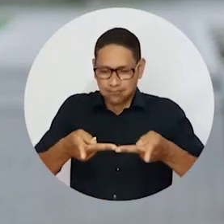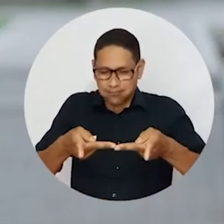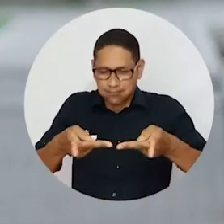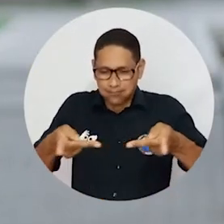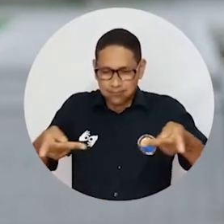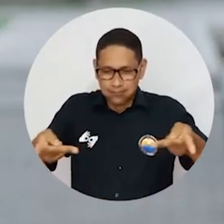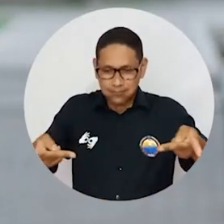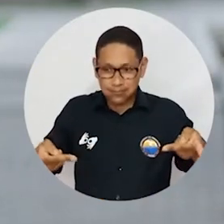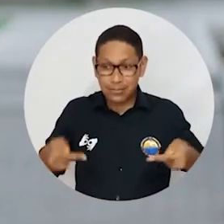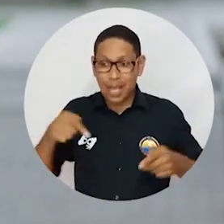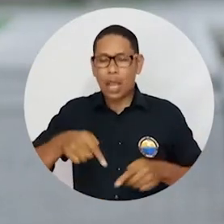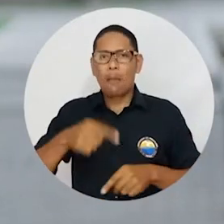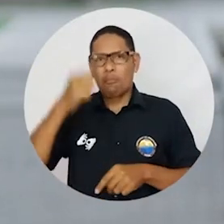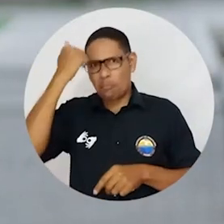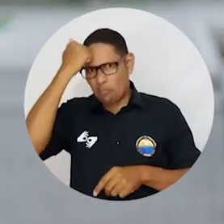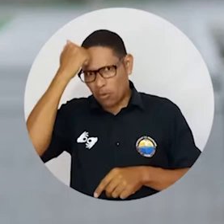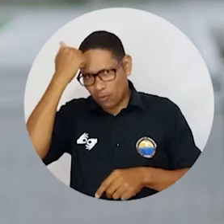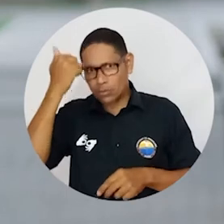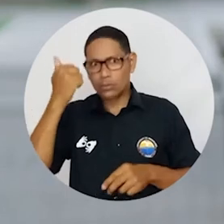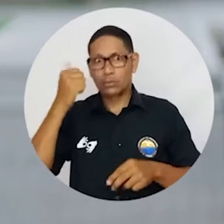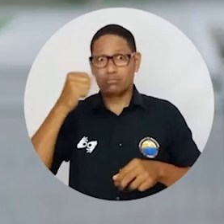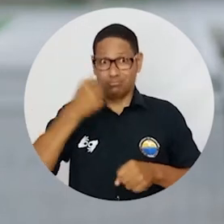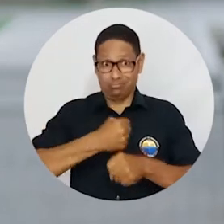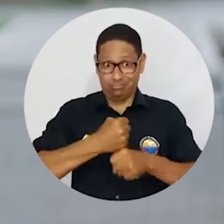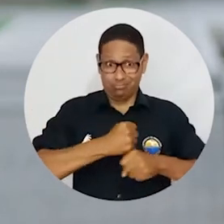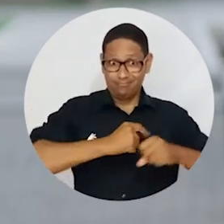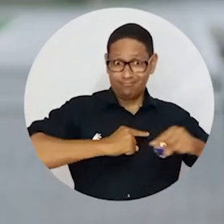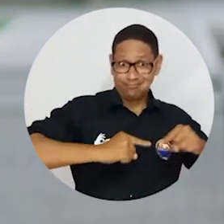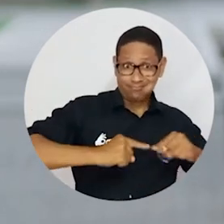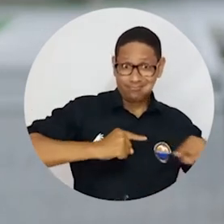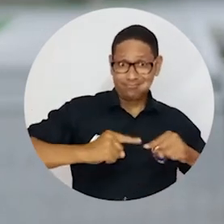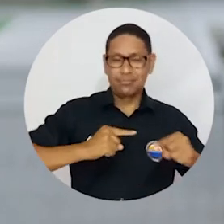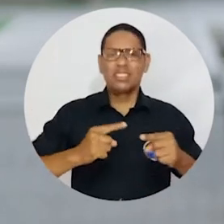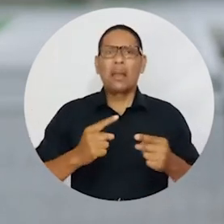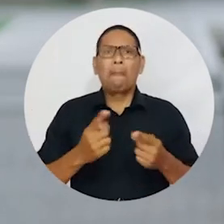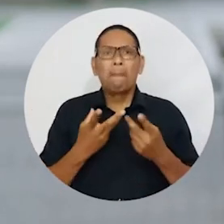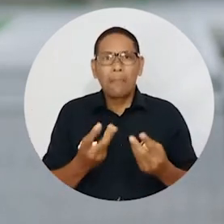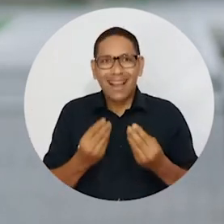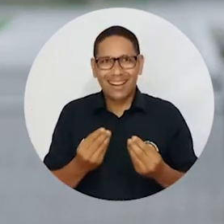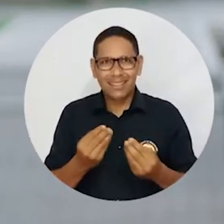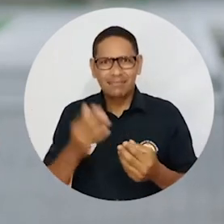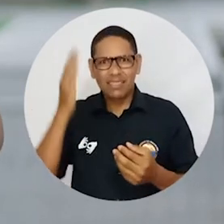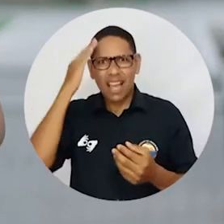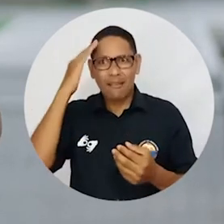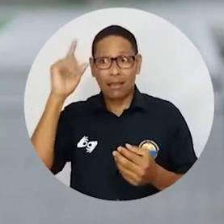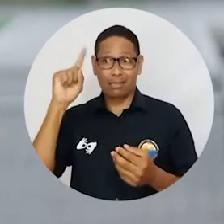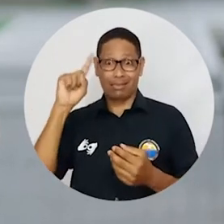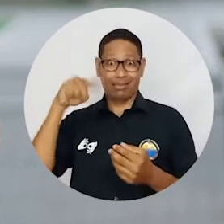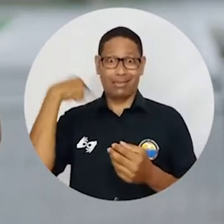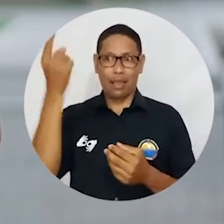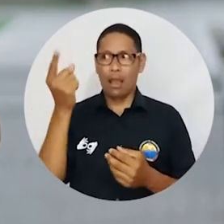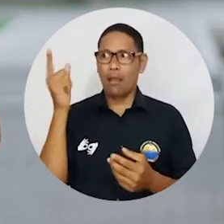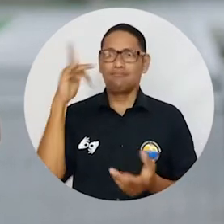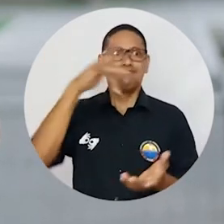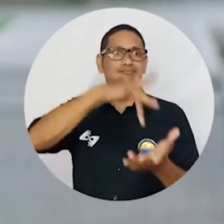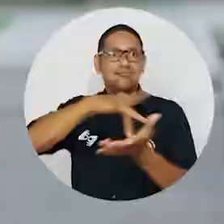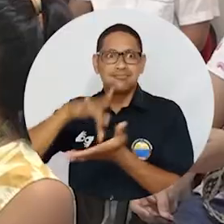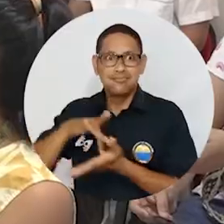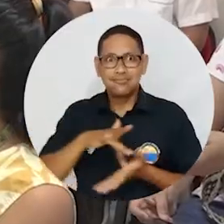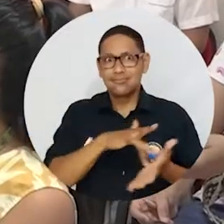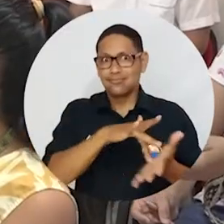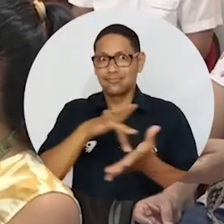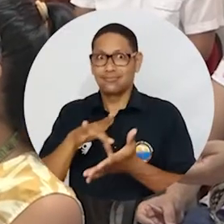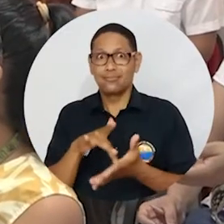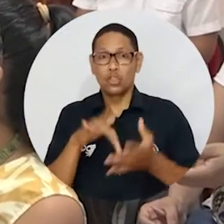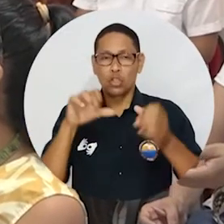campus principal para profesores y personal administrativo como medida esencial con miras al retorno a la presencialidad. Con